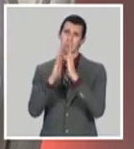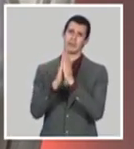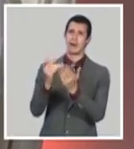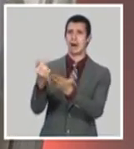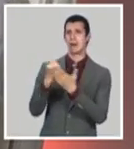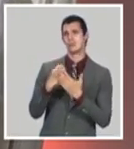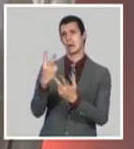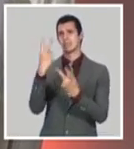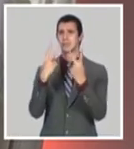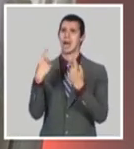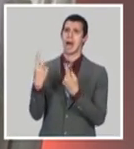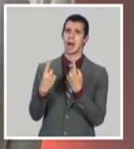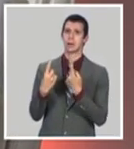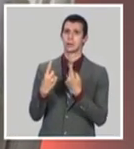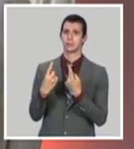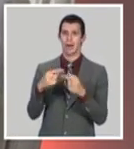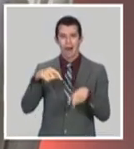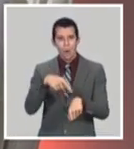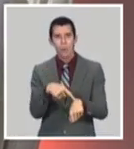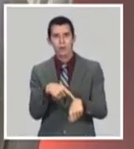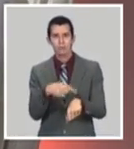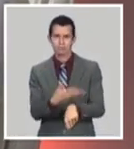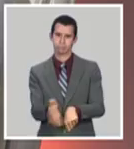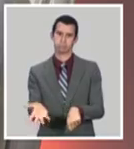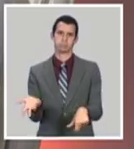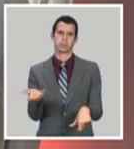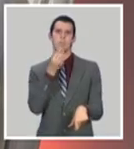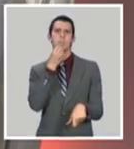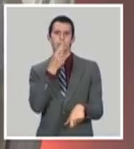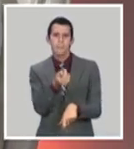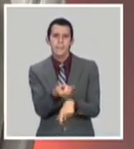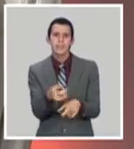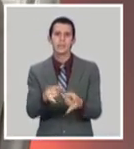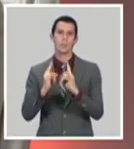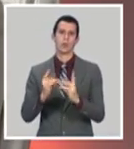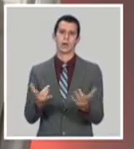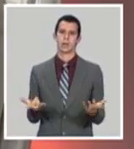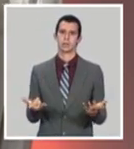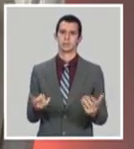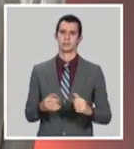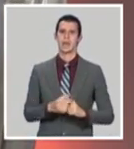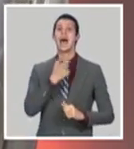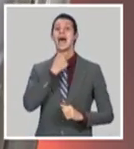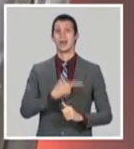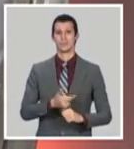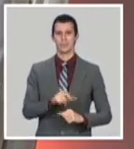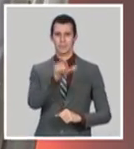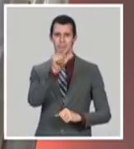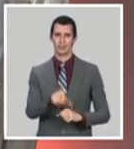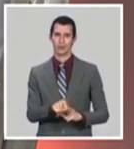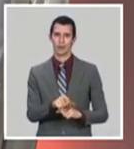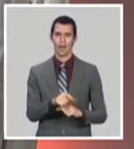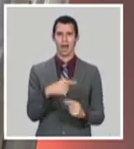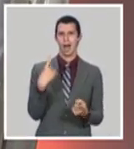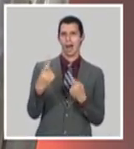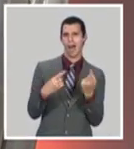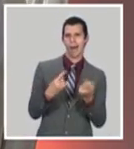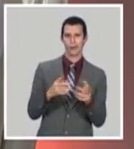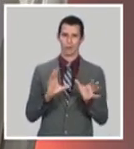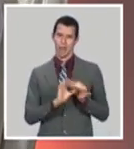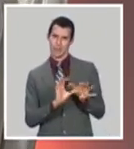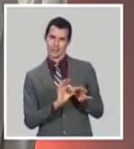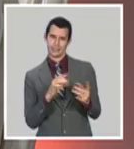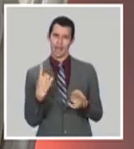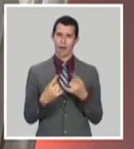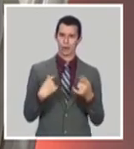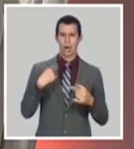contactos. Muchas provincias que desmontaron los sistemas para el manejo de los contactos tuvieron atrasos después para crear todas esas capacidades. Y en el caso